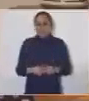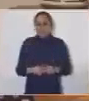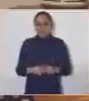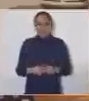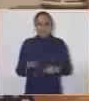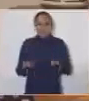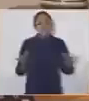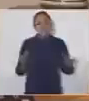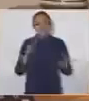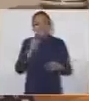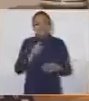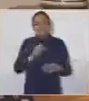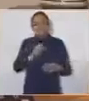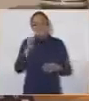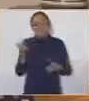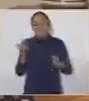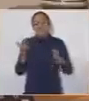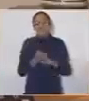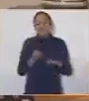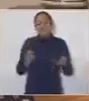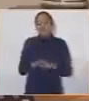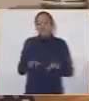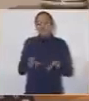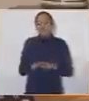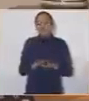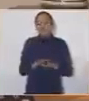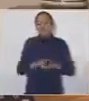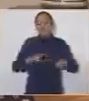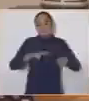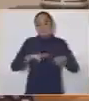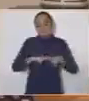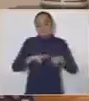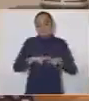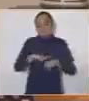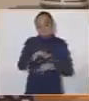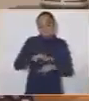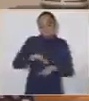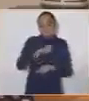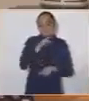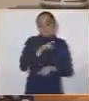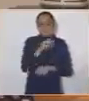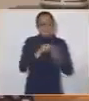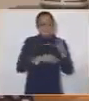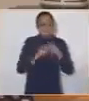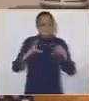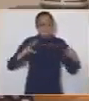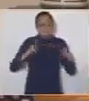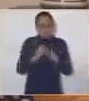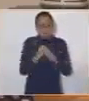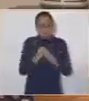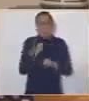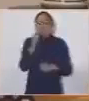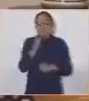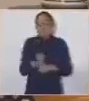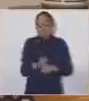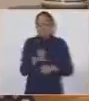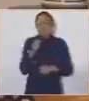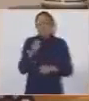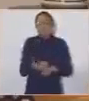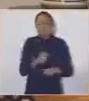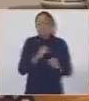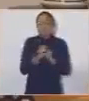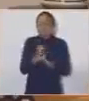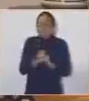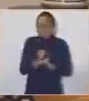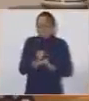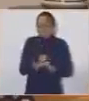¿sí? Todas esas operaciones se tienen que investigar. Porque para mí,